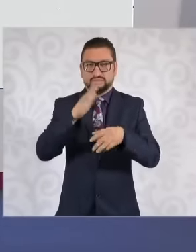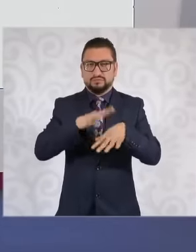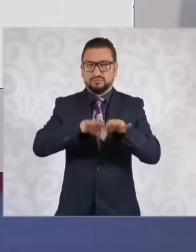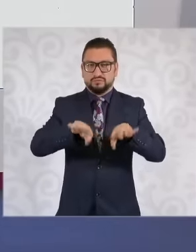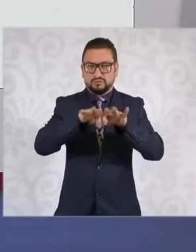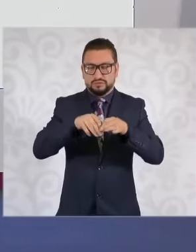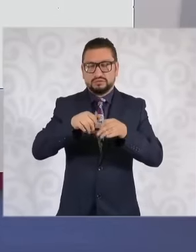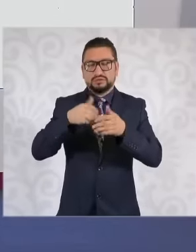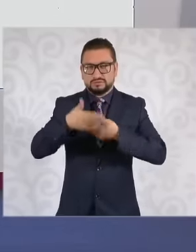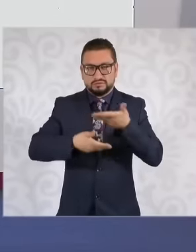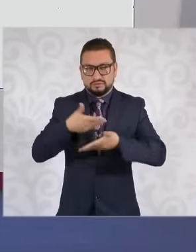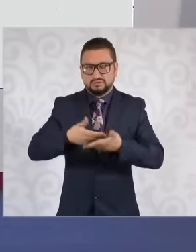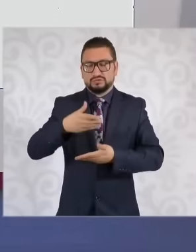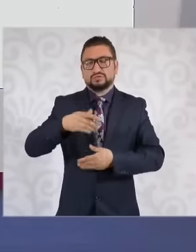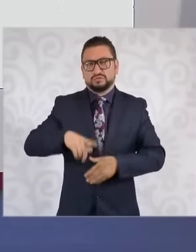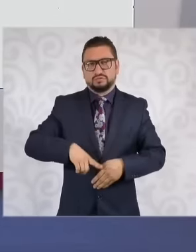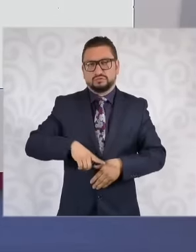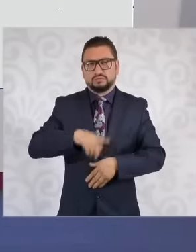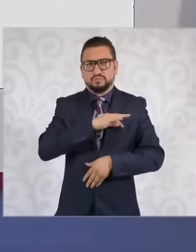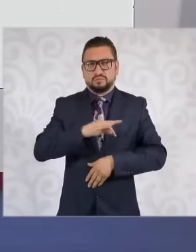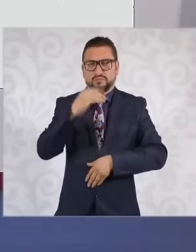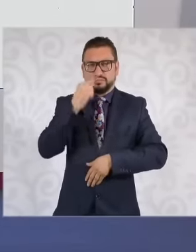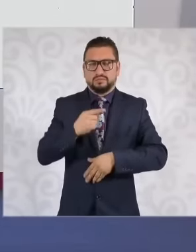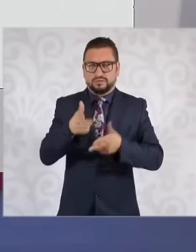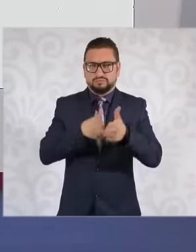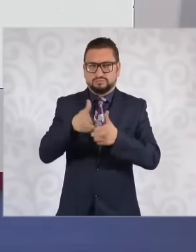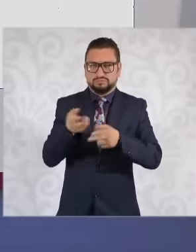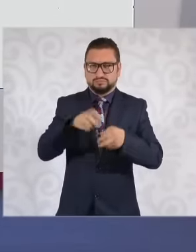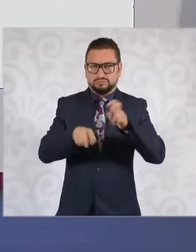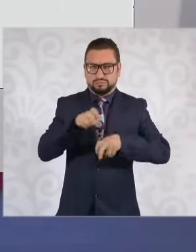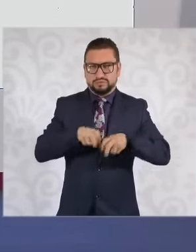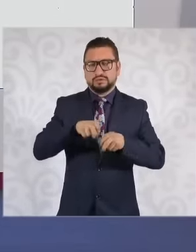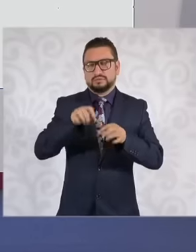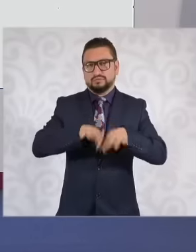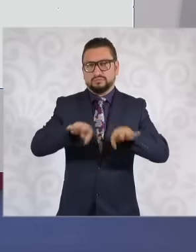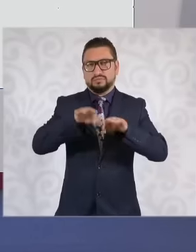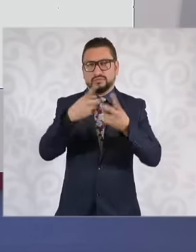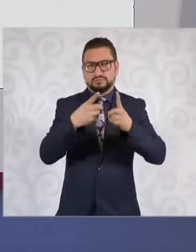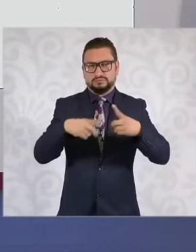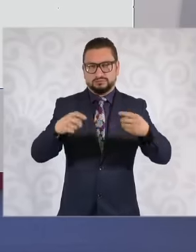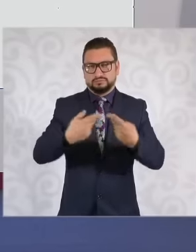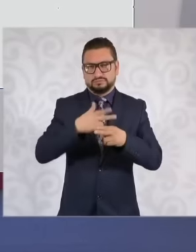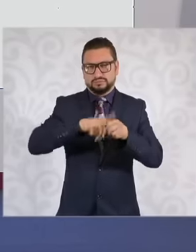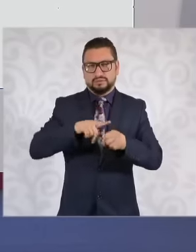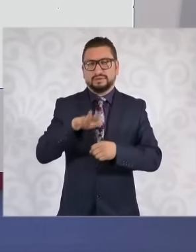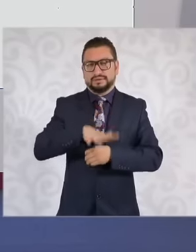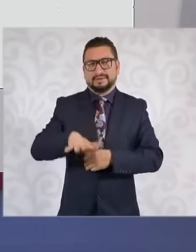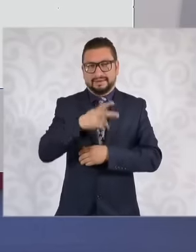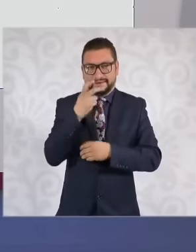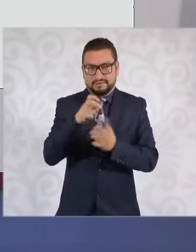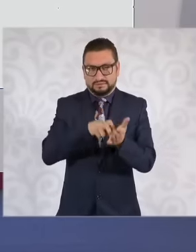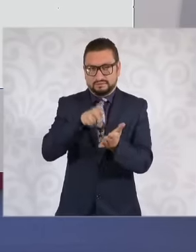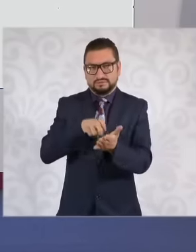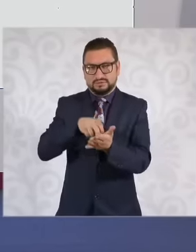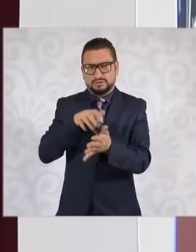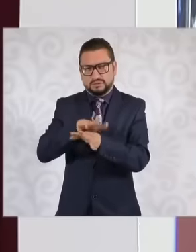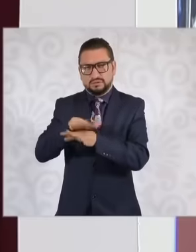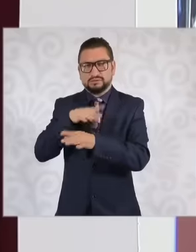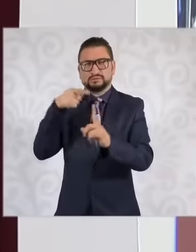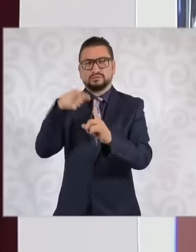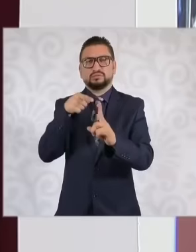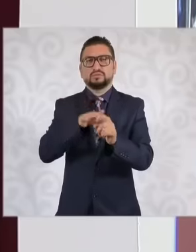prestación del servicio público de transporte ferroviario para pasajeros como área prioritaria para el desarrollo nacional, que con estas reformas se busca